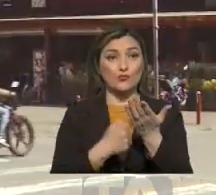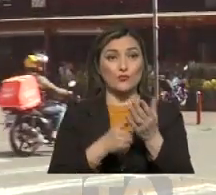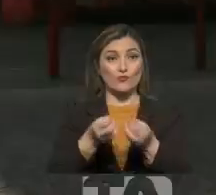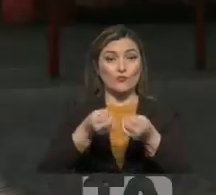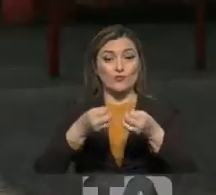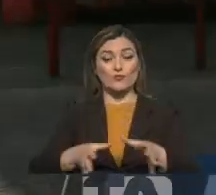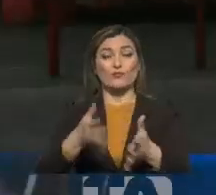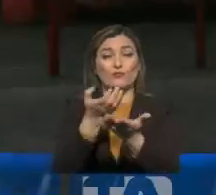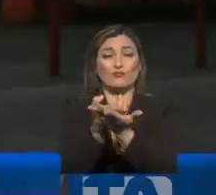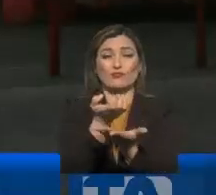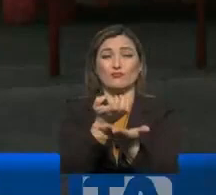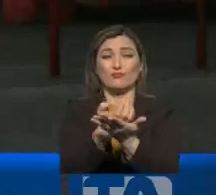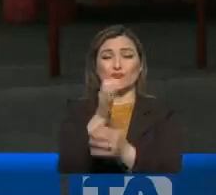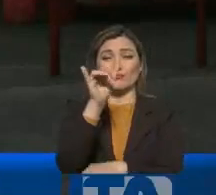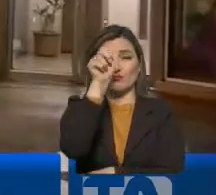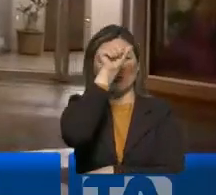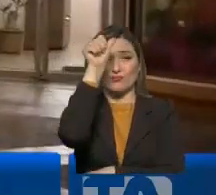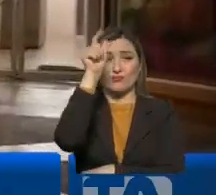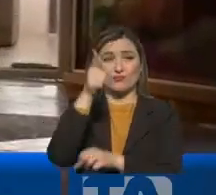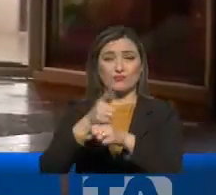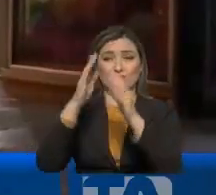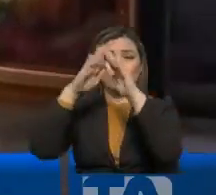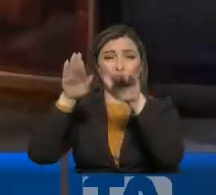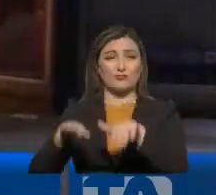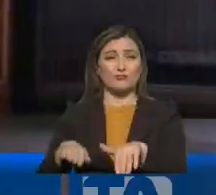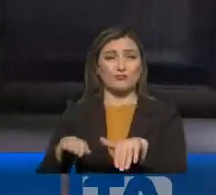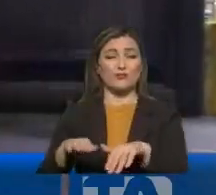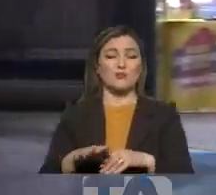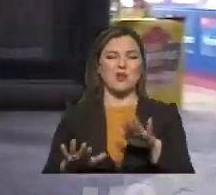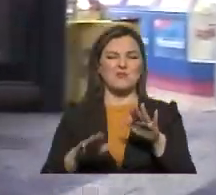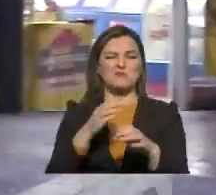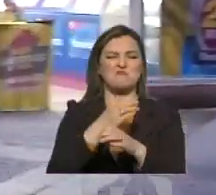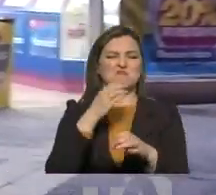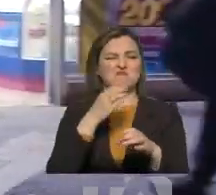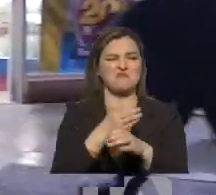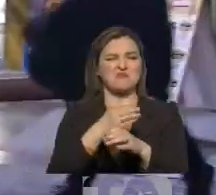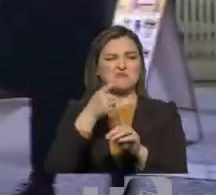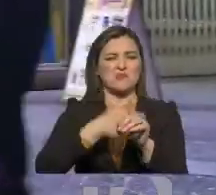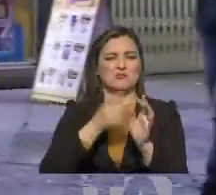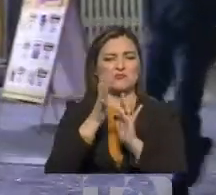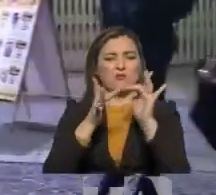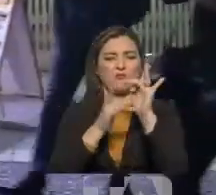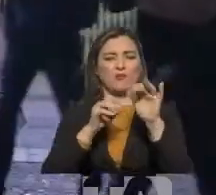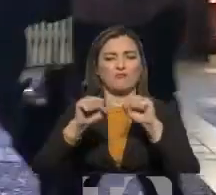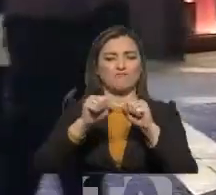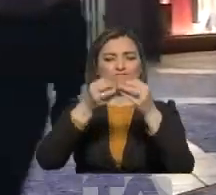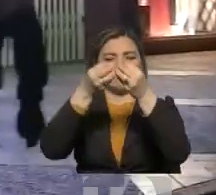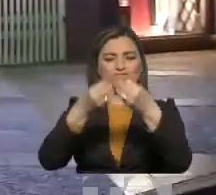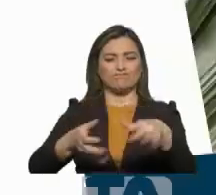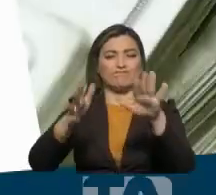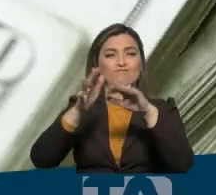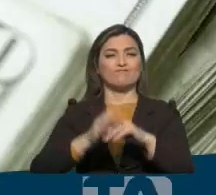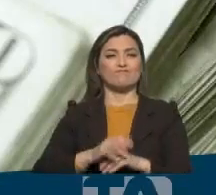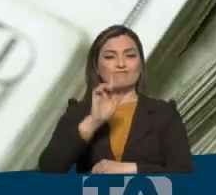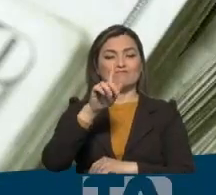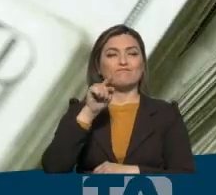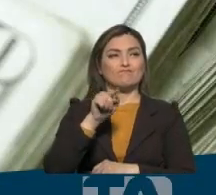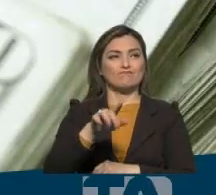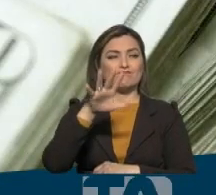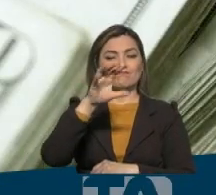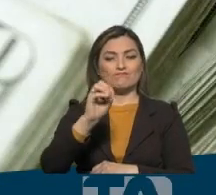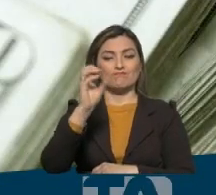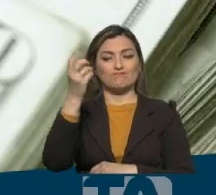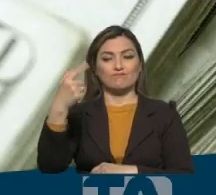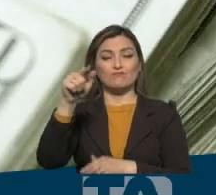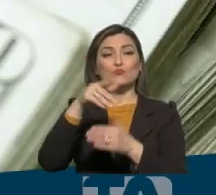pérdidas económicas a raíz del confinamiento sus proyecciones apuntan a que en abril y mayo las pérdidas bordearán los 1.500